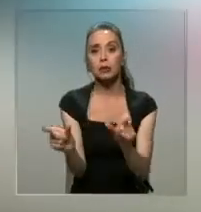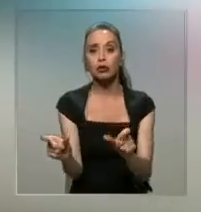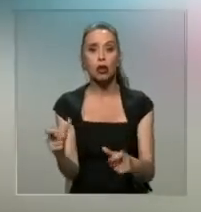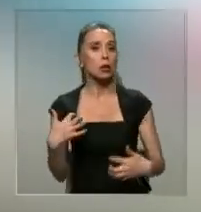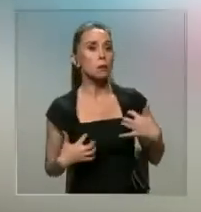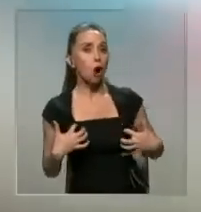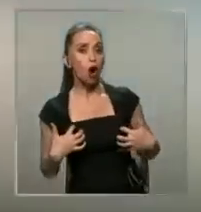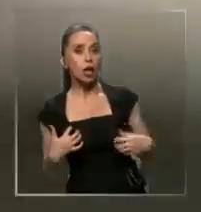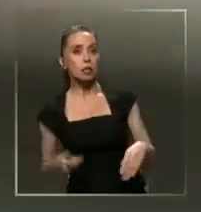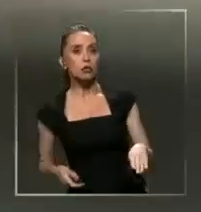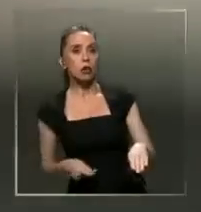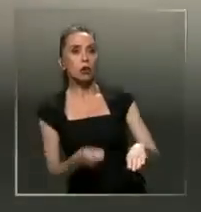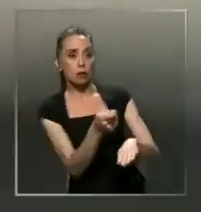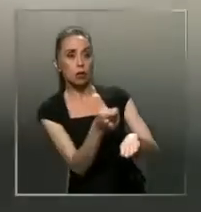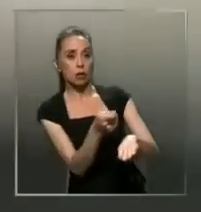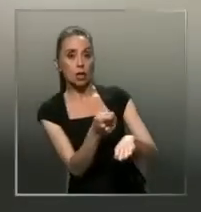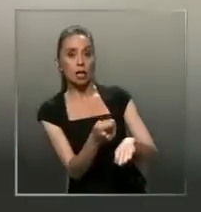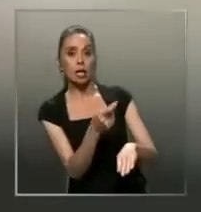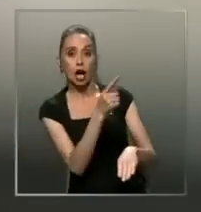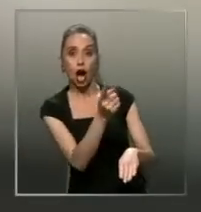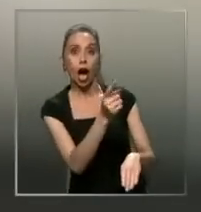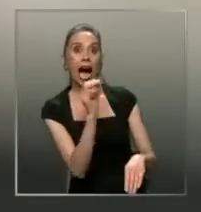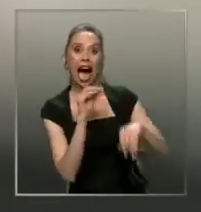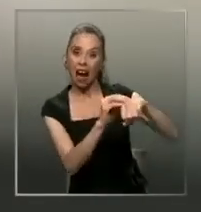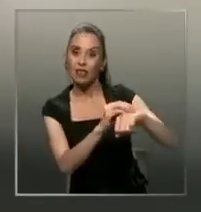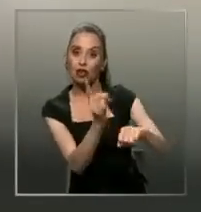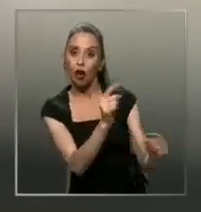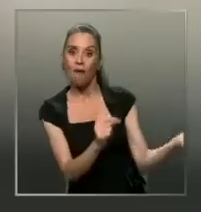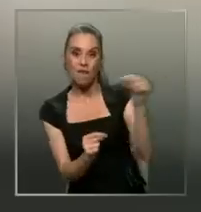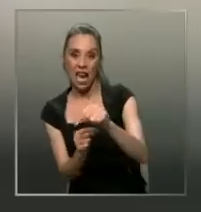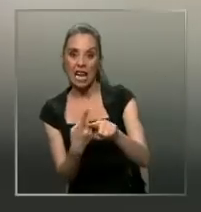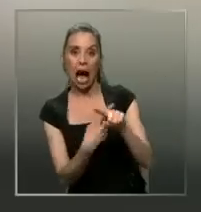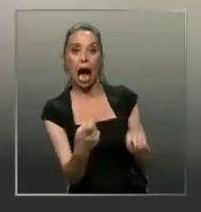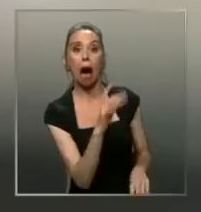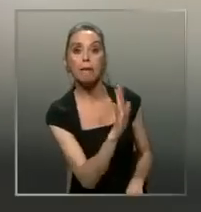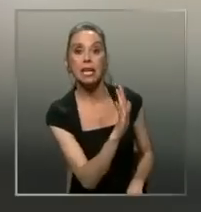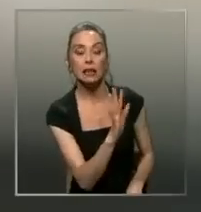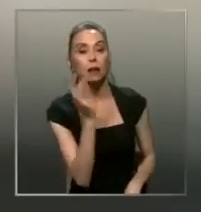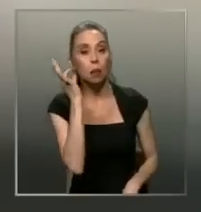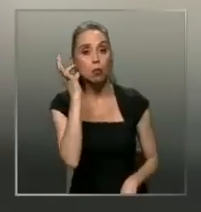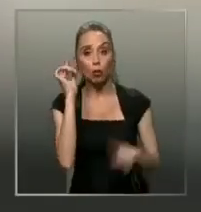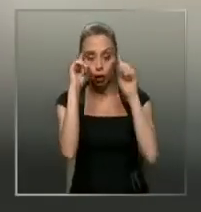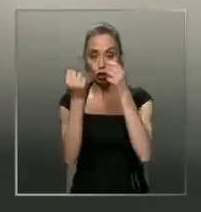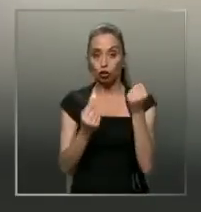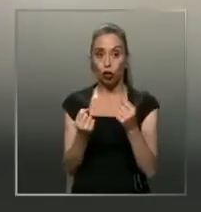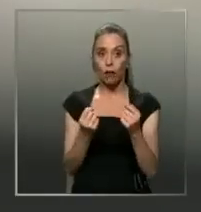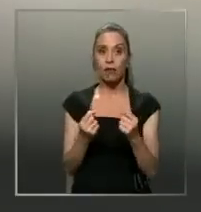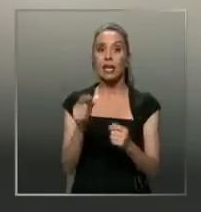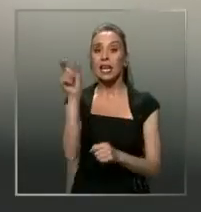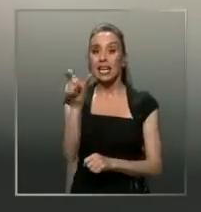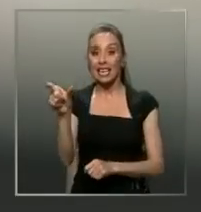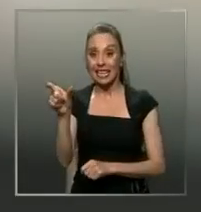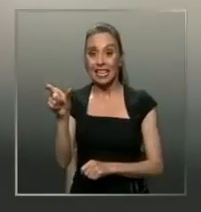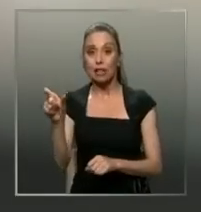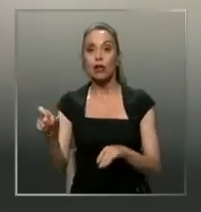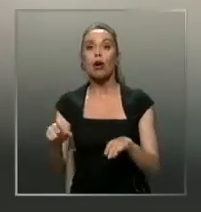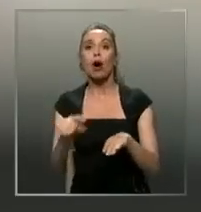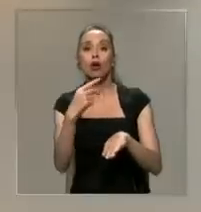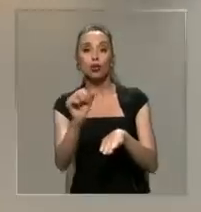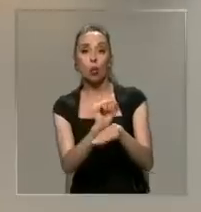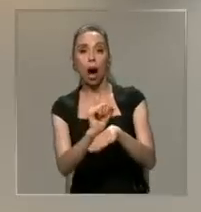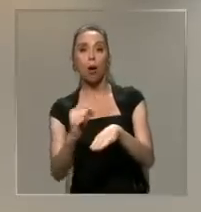molestos los amenazaron y advirtieron que no volvieran al lugar. Incluso denuncia a la afectada que fotografiaron su automóvil y